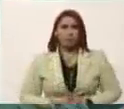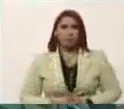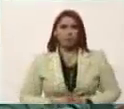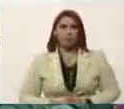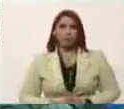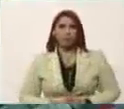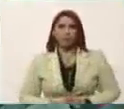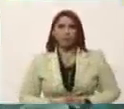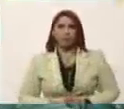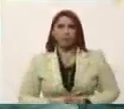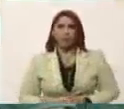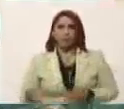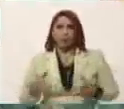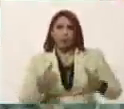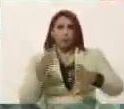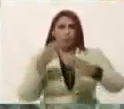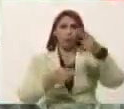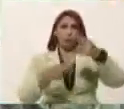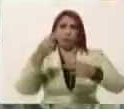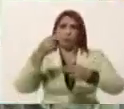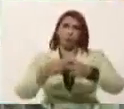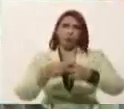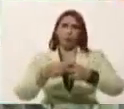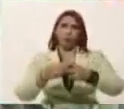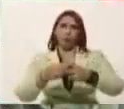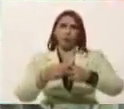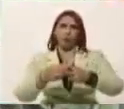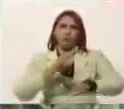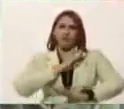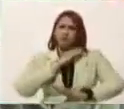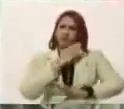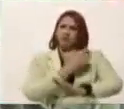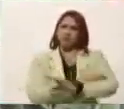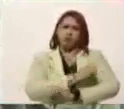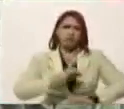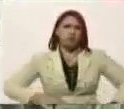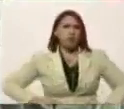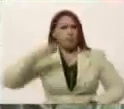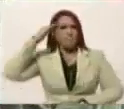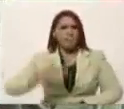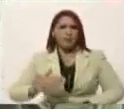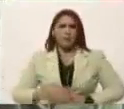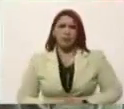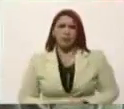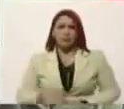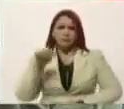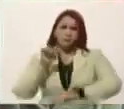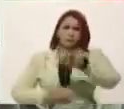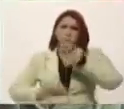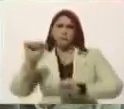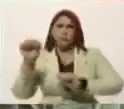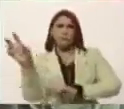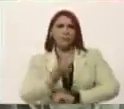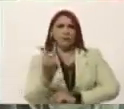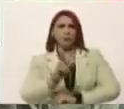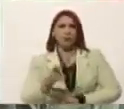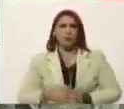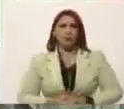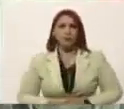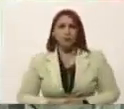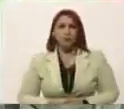el camino de la construcción de una poderosa fuerza militar para la defensa de Venezuela.